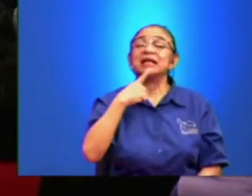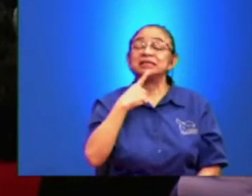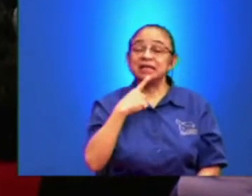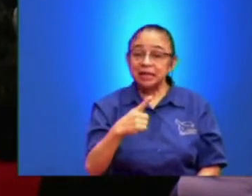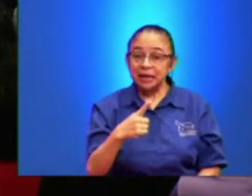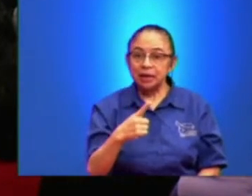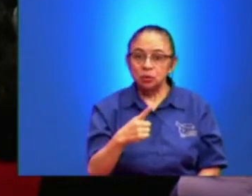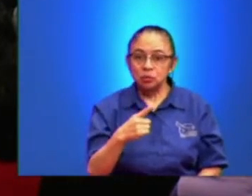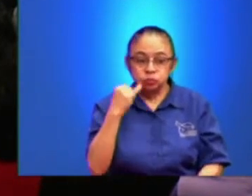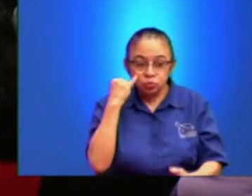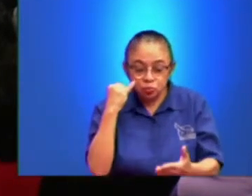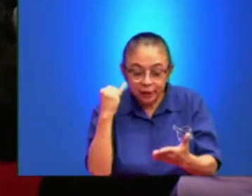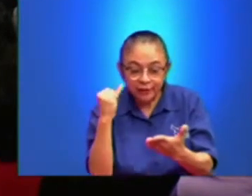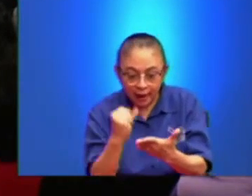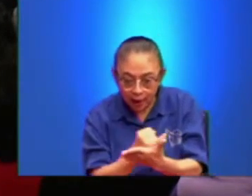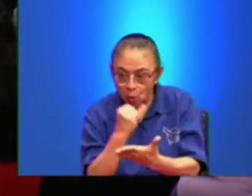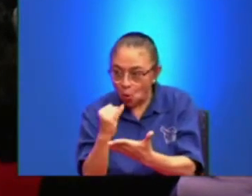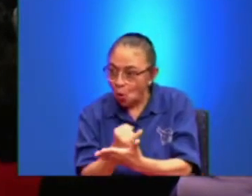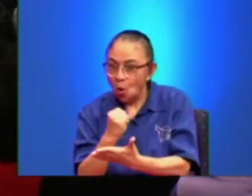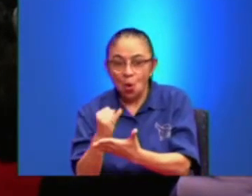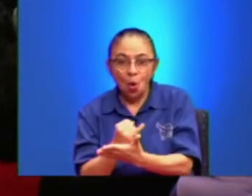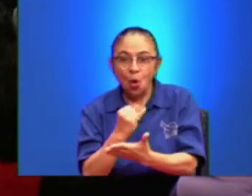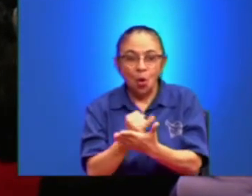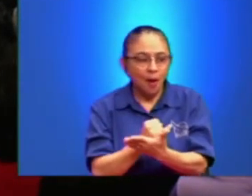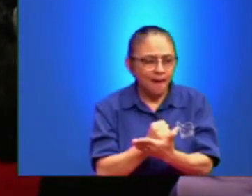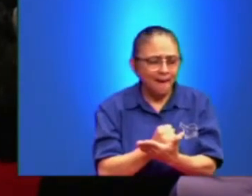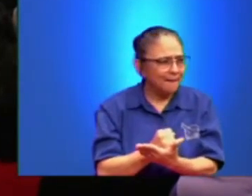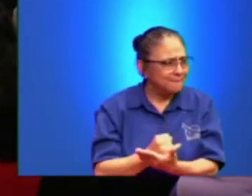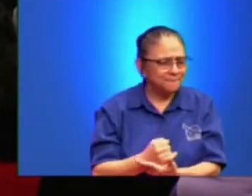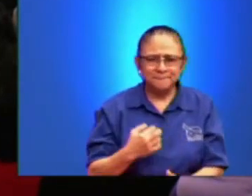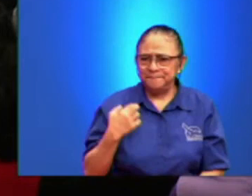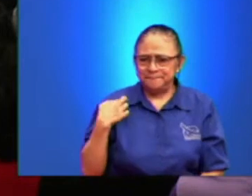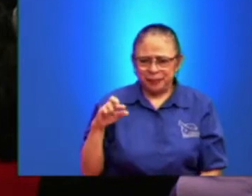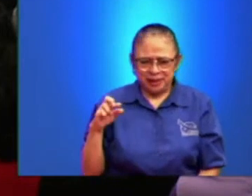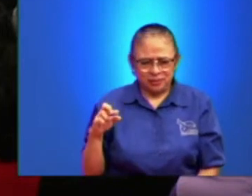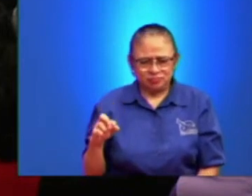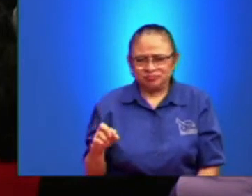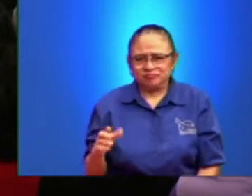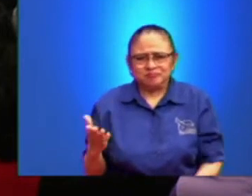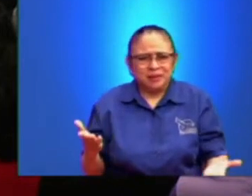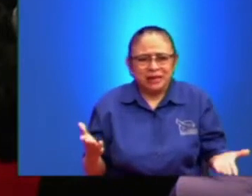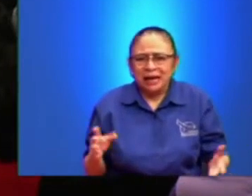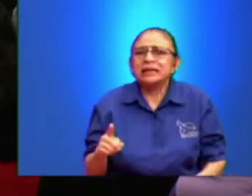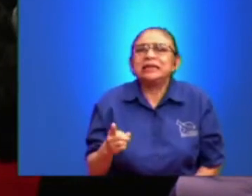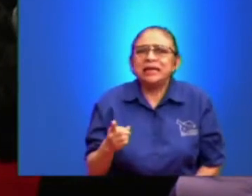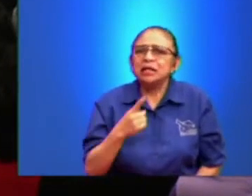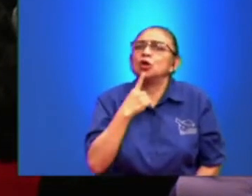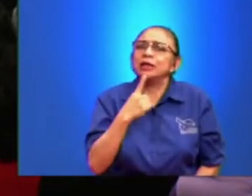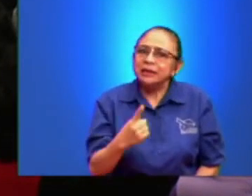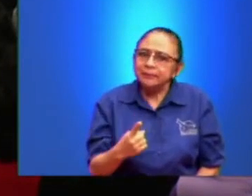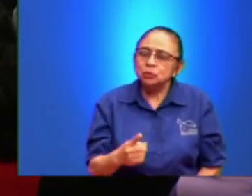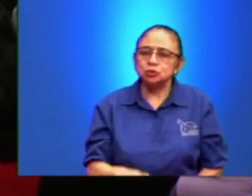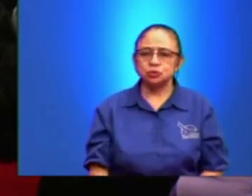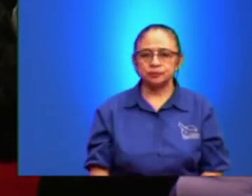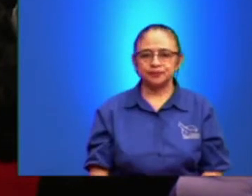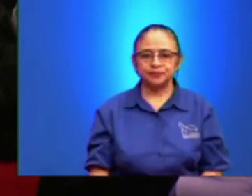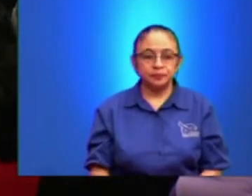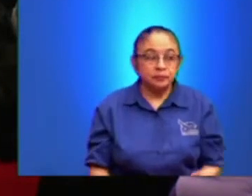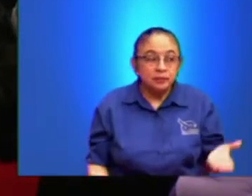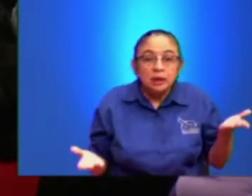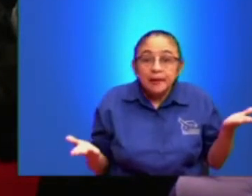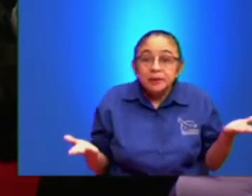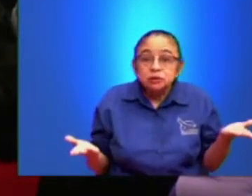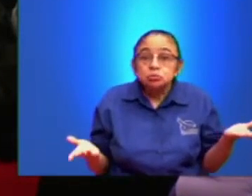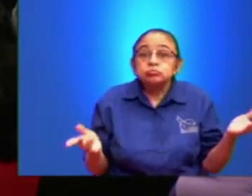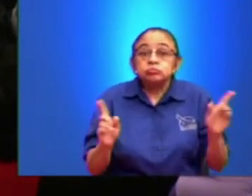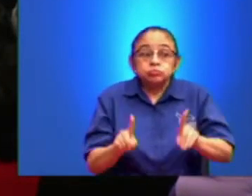indagaron después de profetizar decía pero para quien si no nosotros para quien dijo esta profecía pues qué fue lo